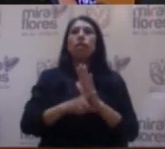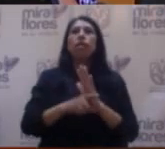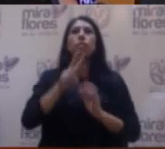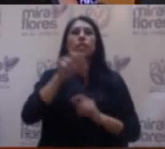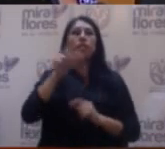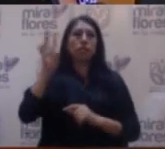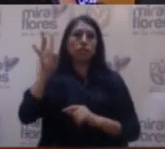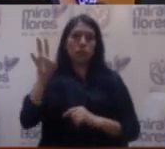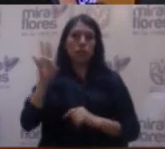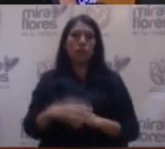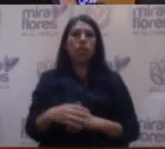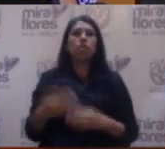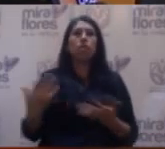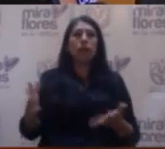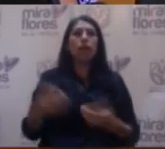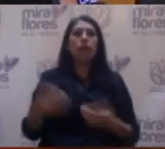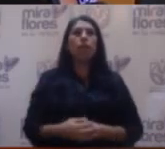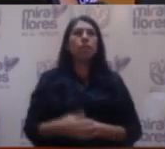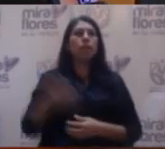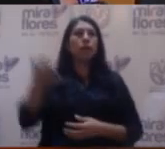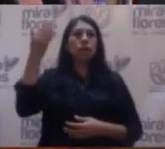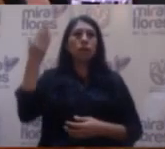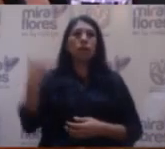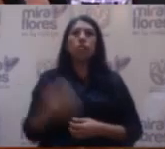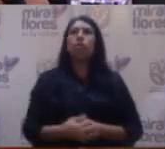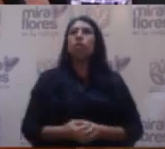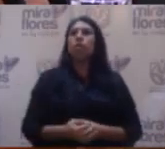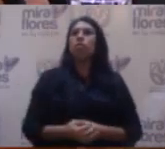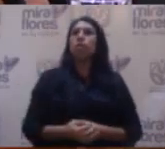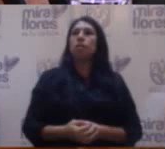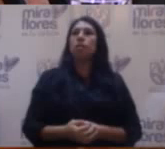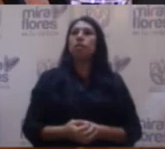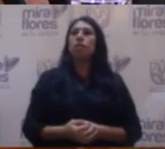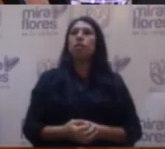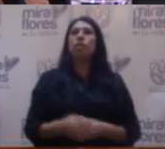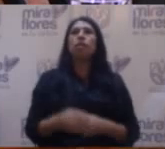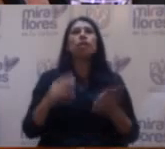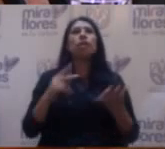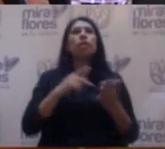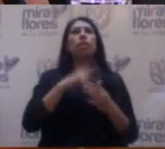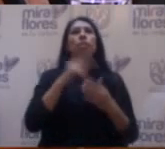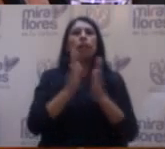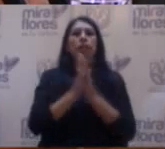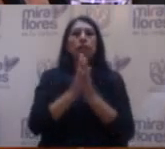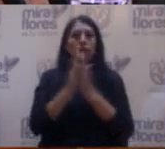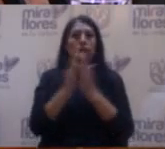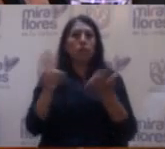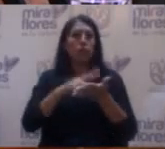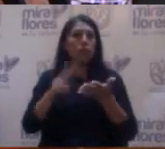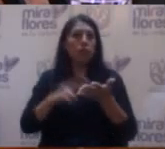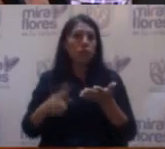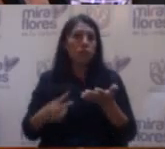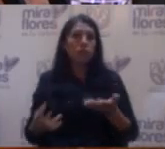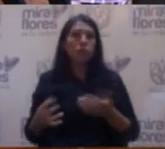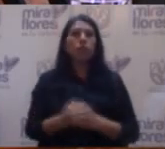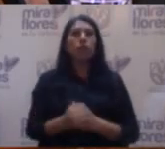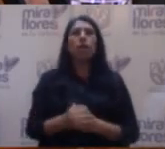en una sesión de la importancia de esta meta para el plan de lectura y de libro para los